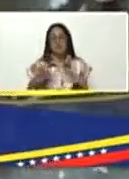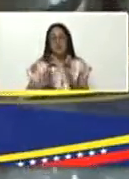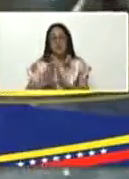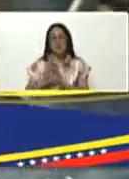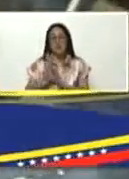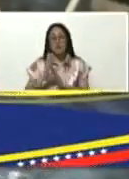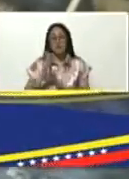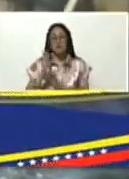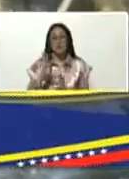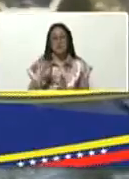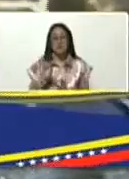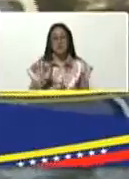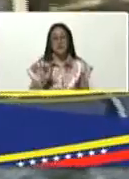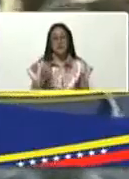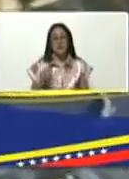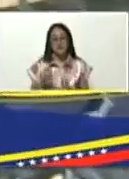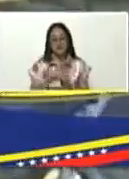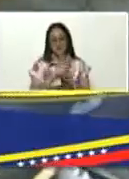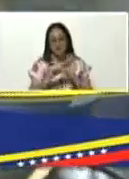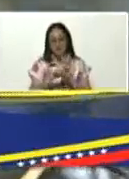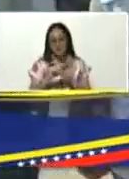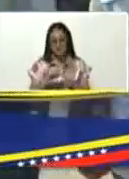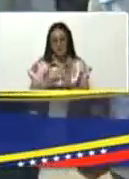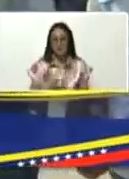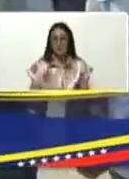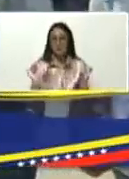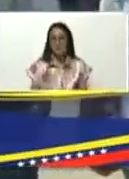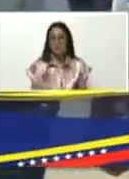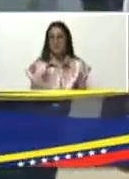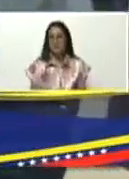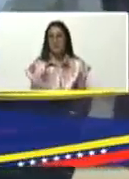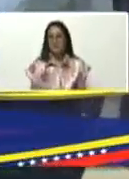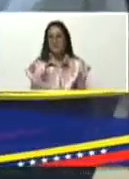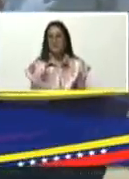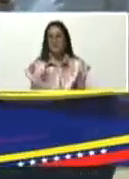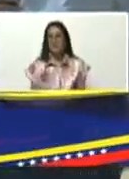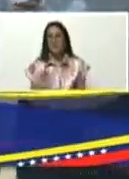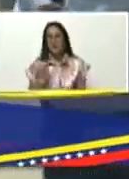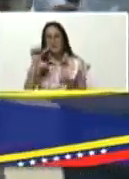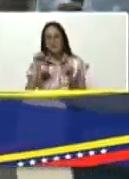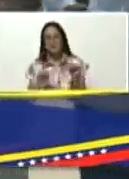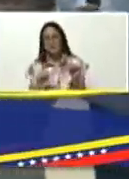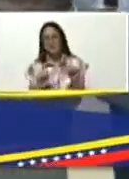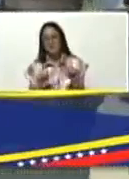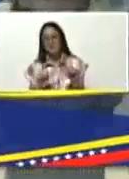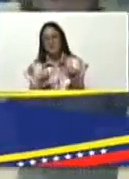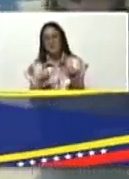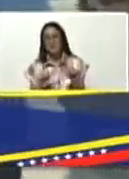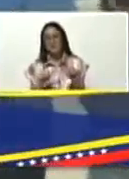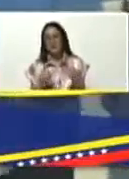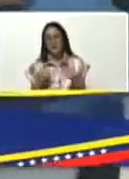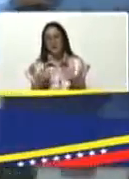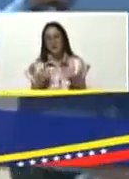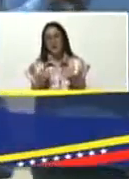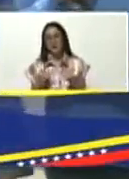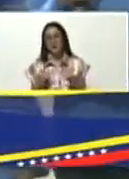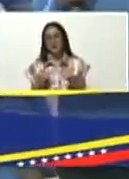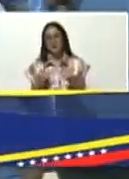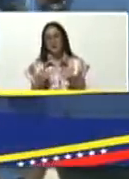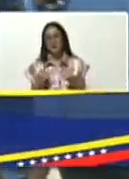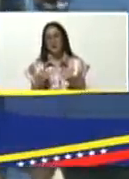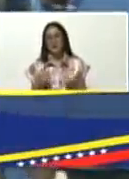creciendo el renglón de bufalino. Bueno, presidente, quisiera que el compañero Roque Hernández, que estamos pasando ahorita